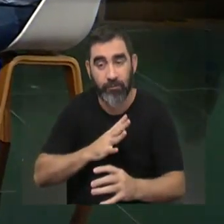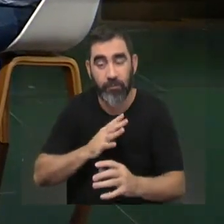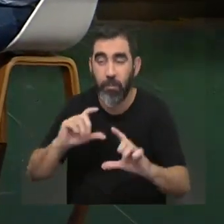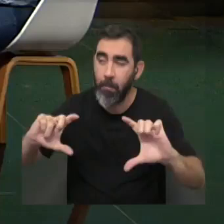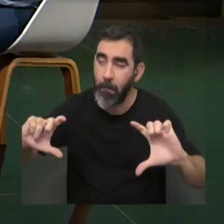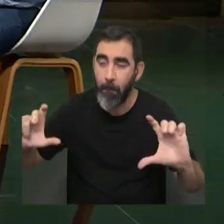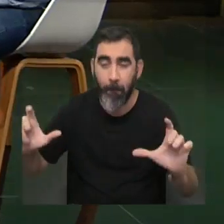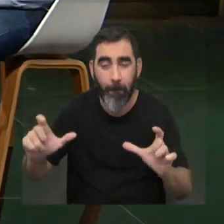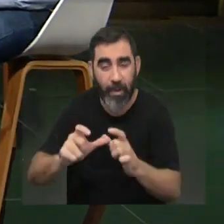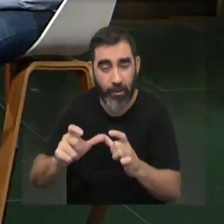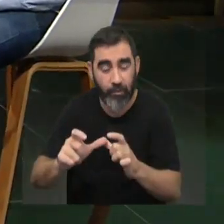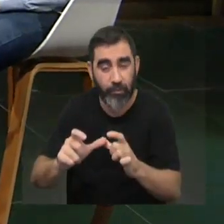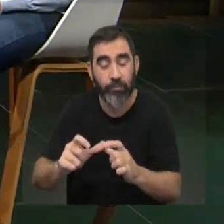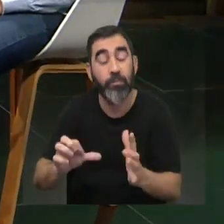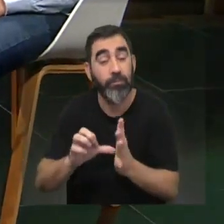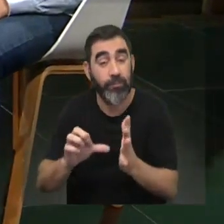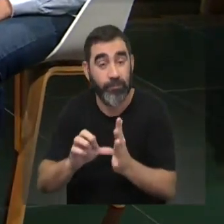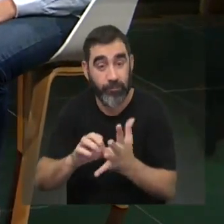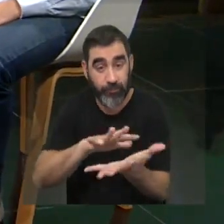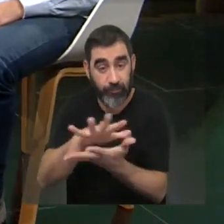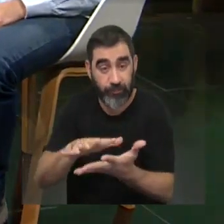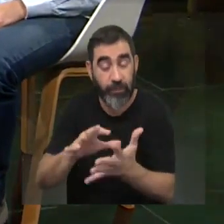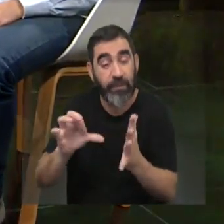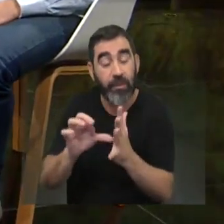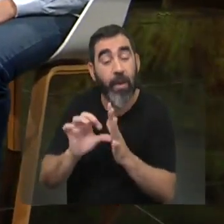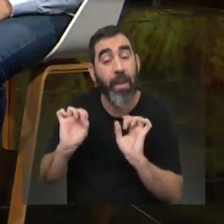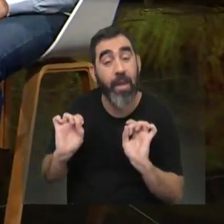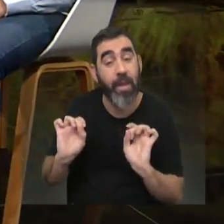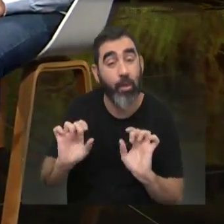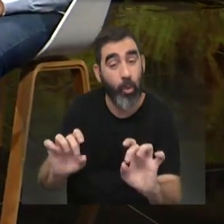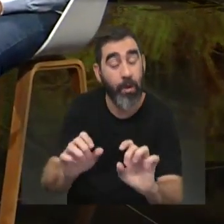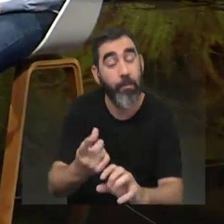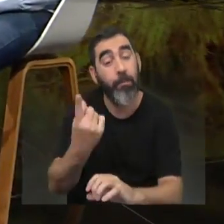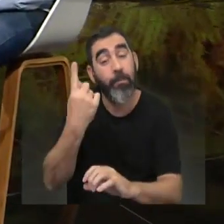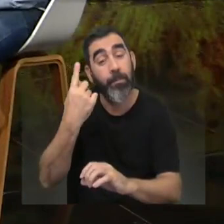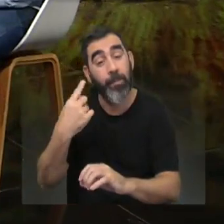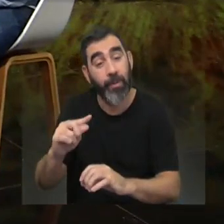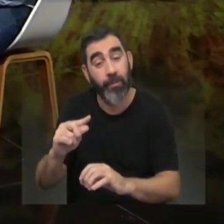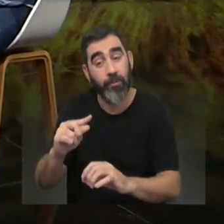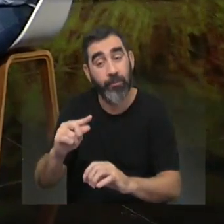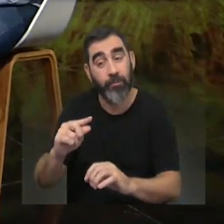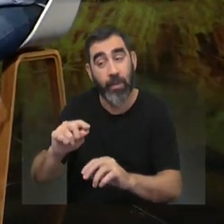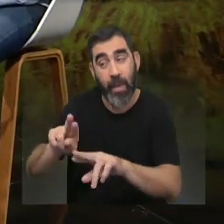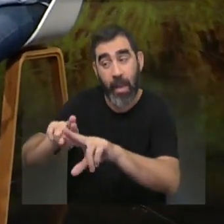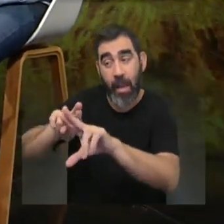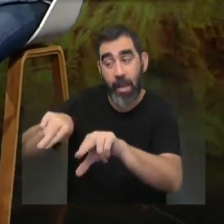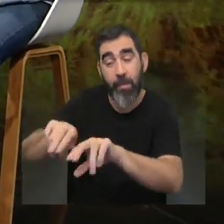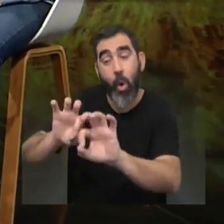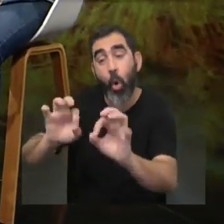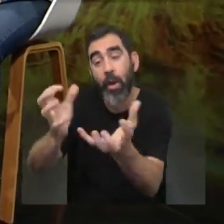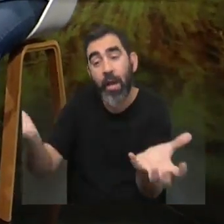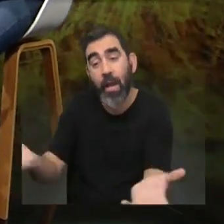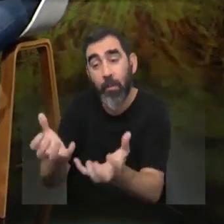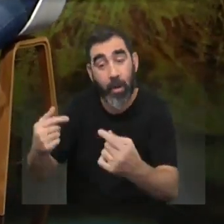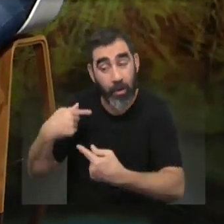¿no? Gracias a este ecosistema. Hablamos de un ecosistema natural, pero sin embargo, eliminarlo o quemarlo parece ser parte de